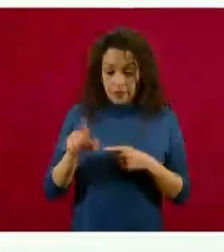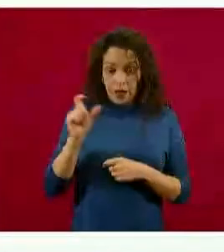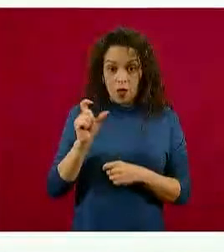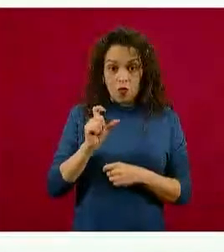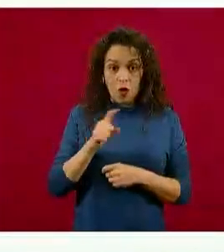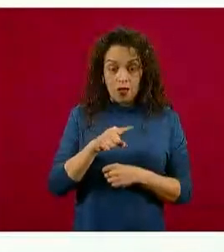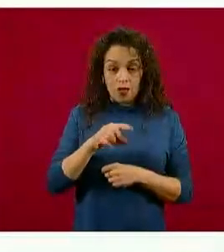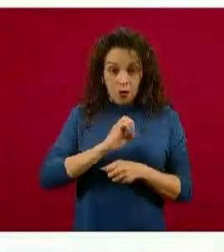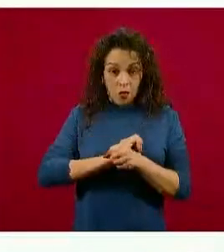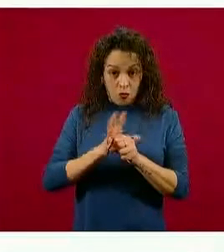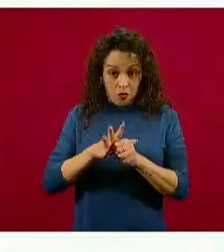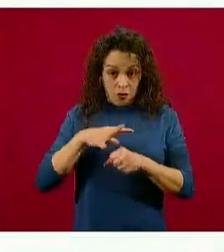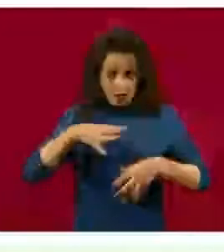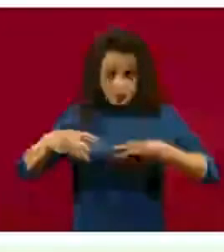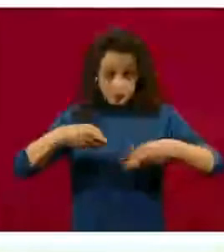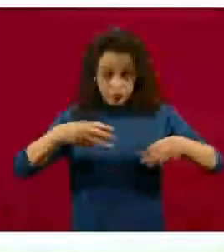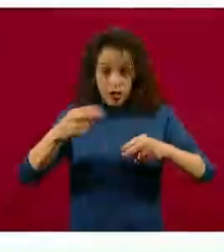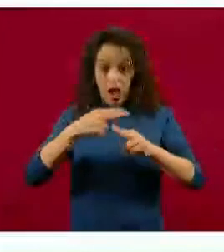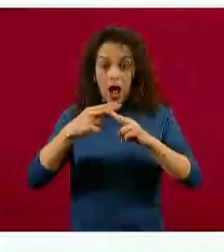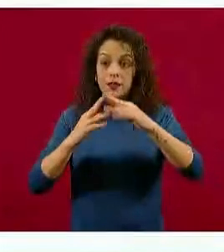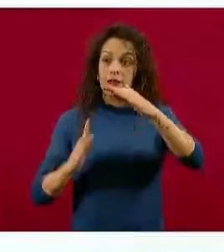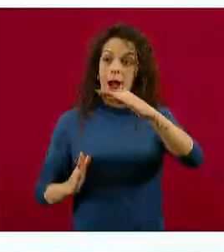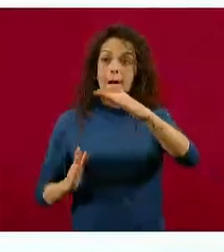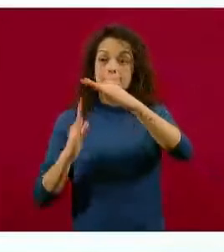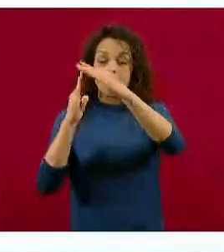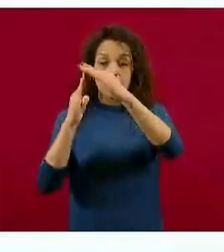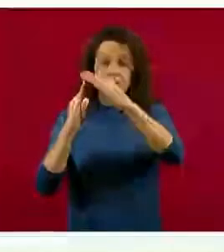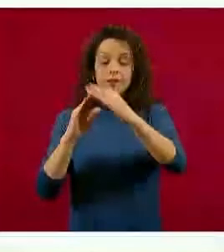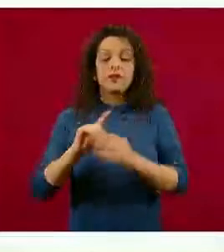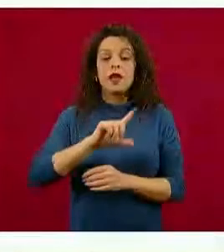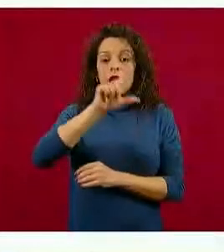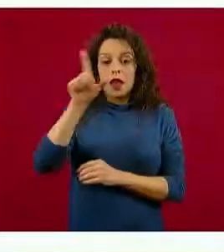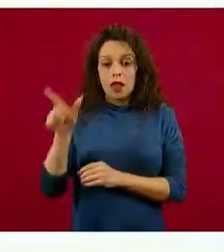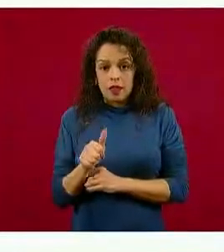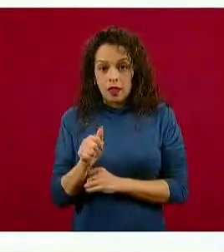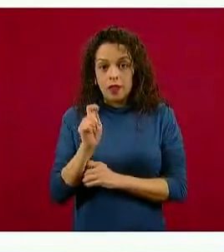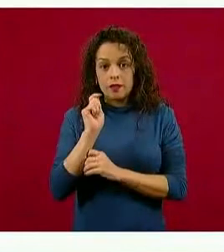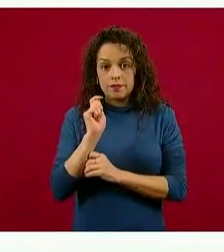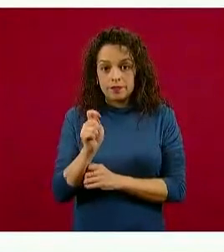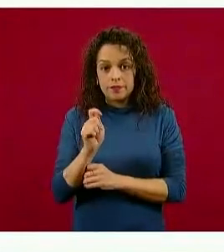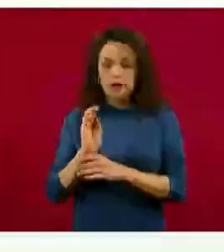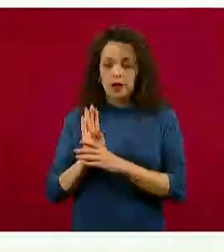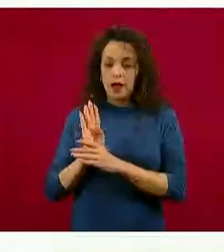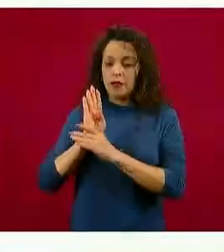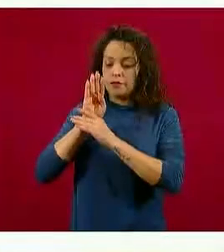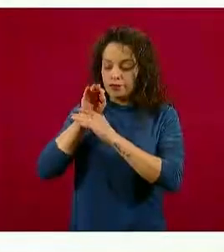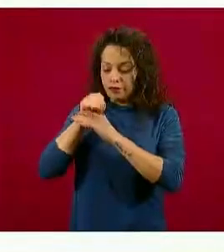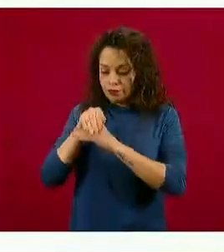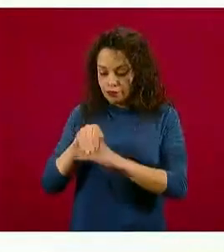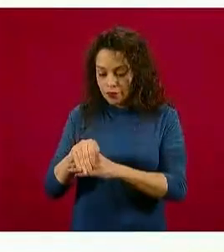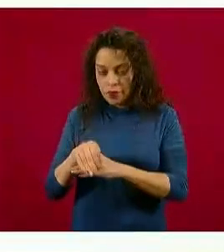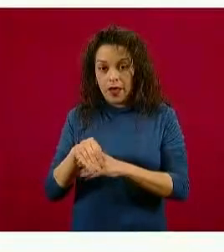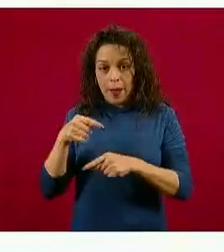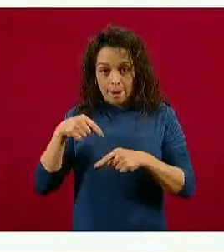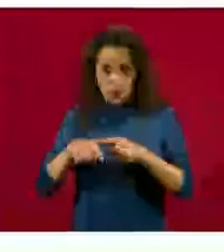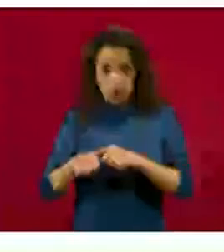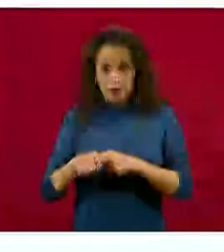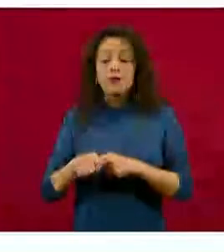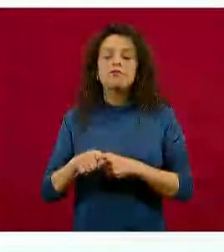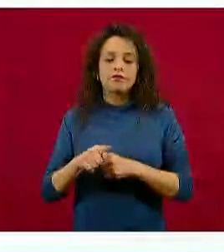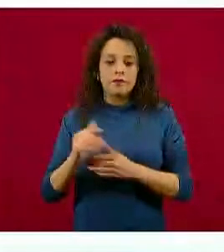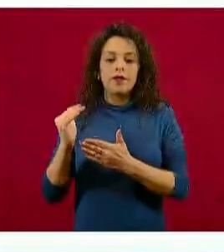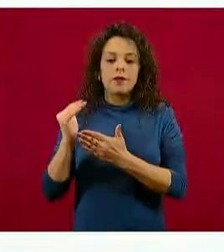epidemia, prácticamente hasta que se llegó al acmé, y en la medida que empezó la curva descendente, pues fueron menos